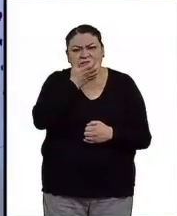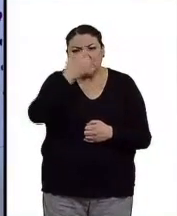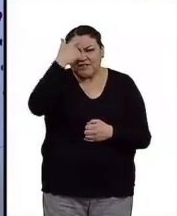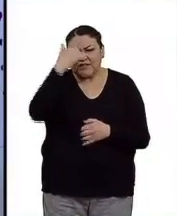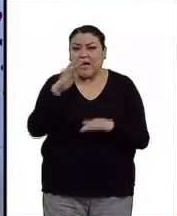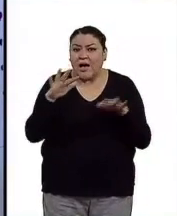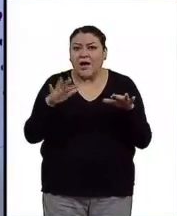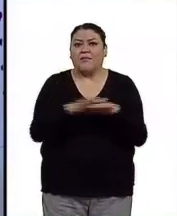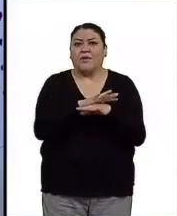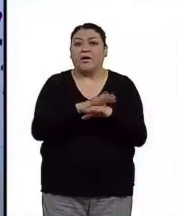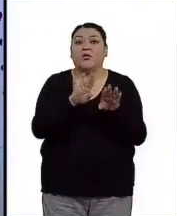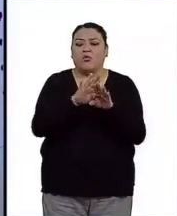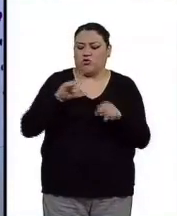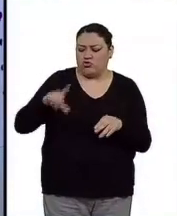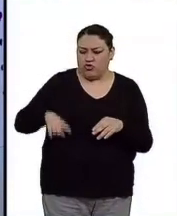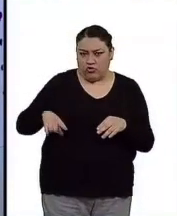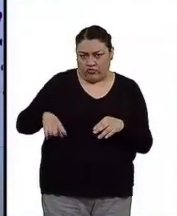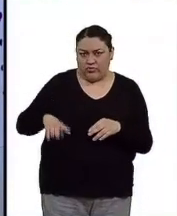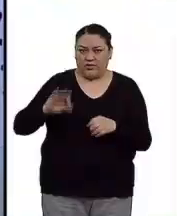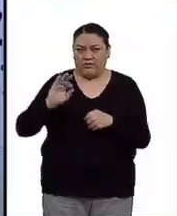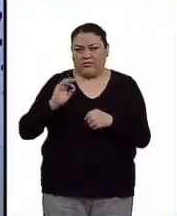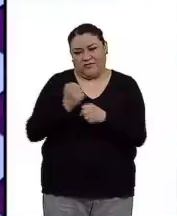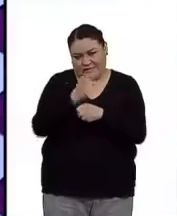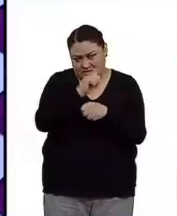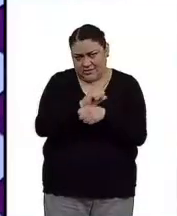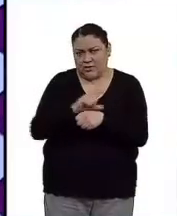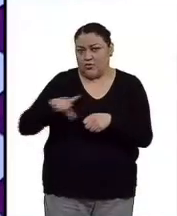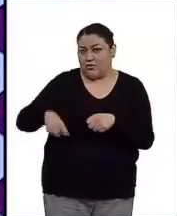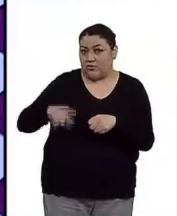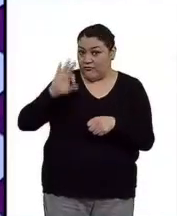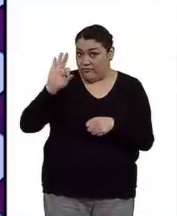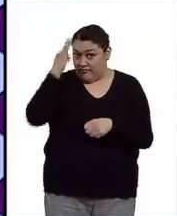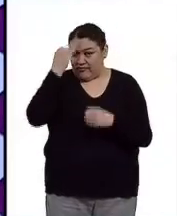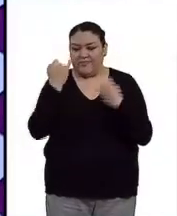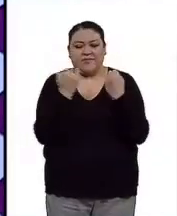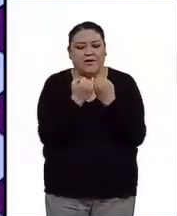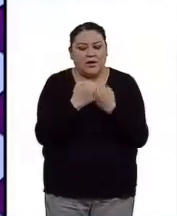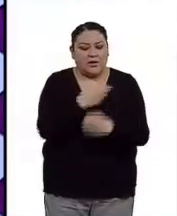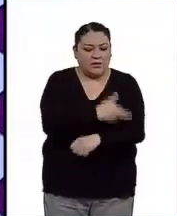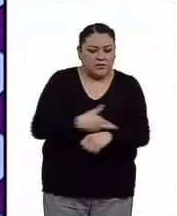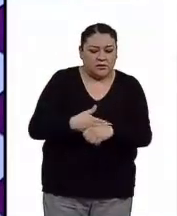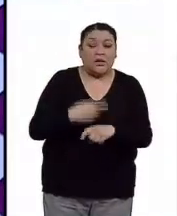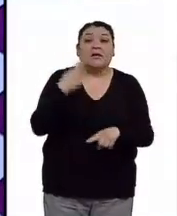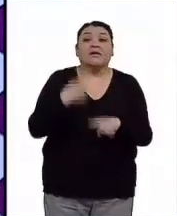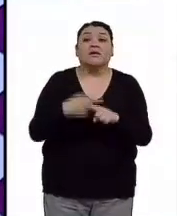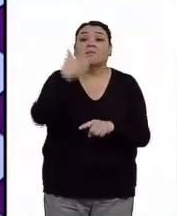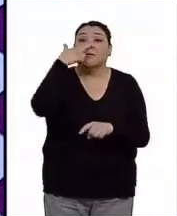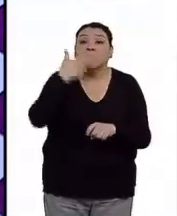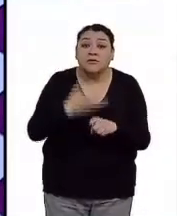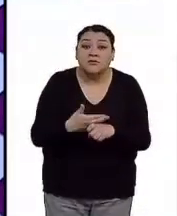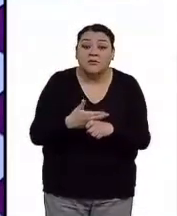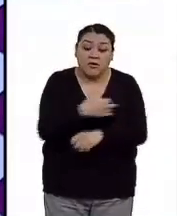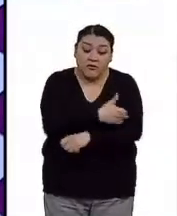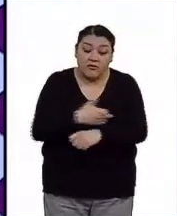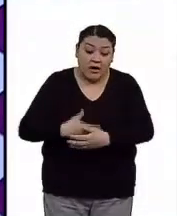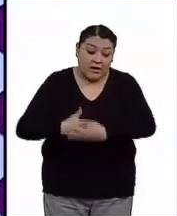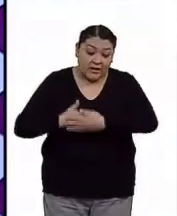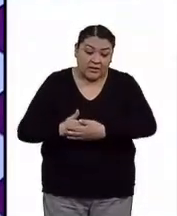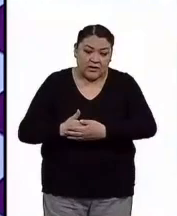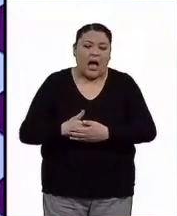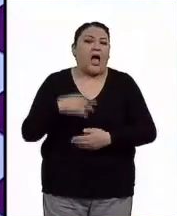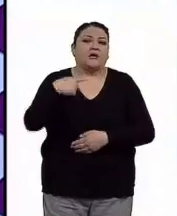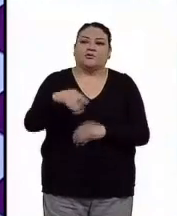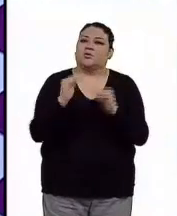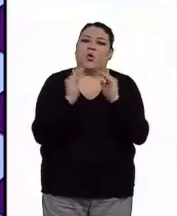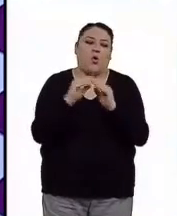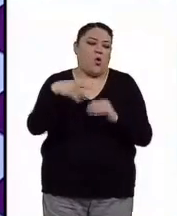desde los gobiernos, ¿no? Tanto federal como estatales, de que los cuidados pertenecen única y exclusivamente a los ámbitos